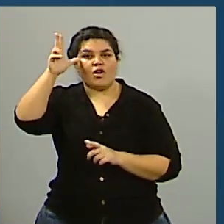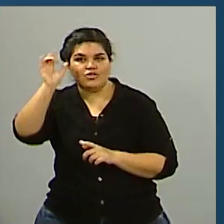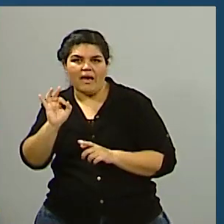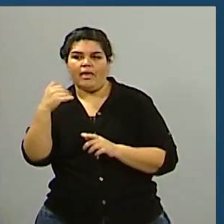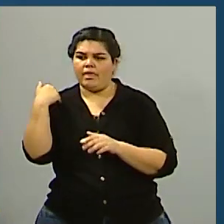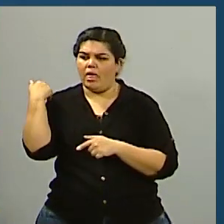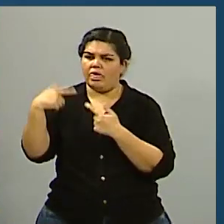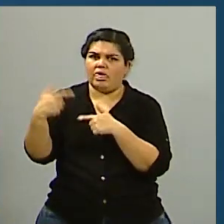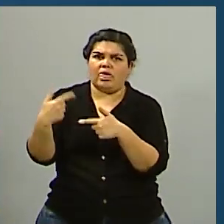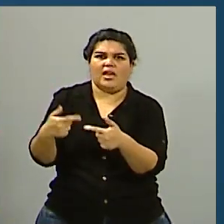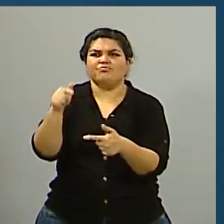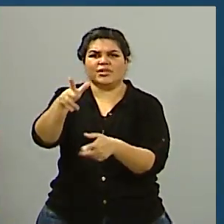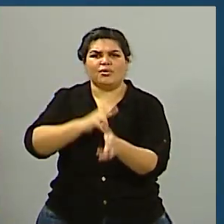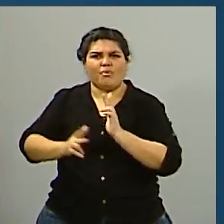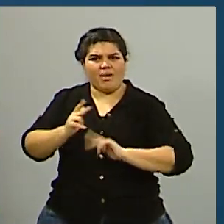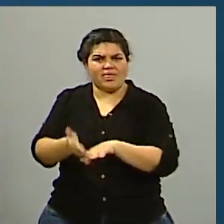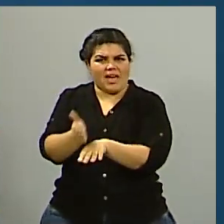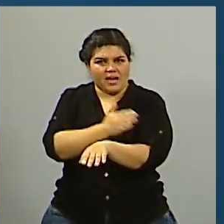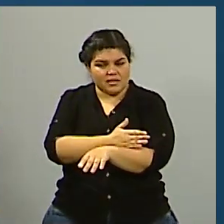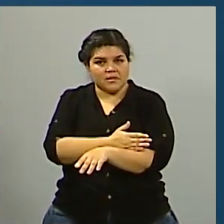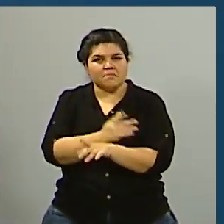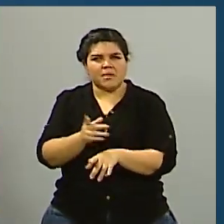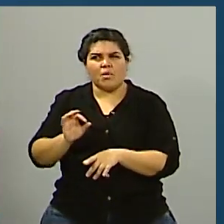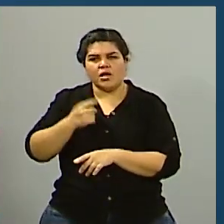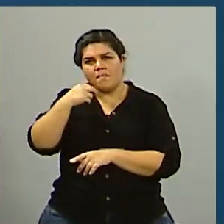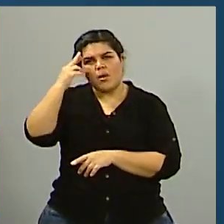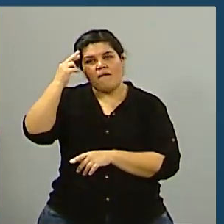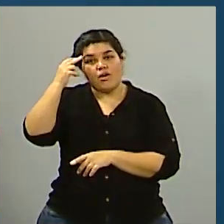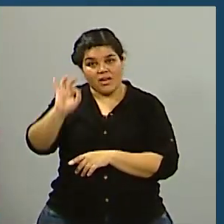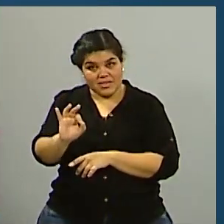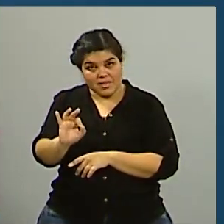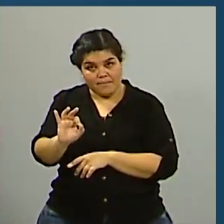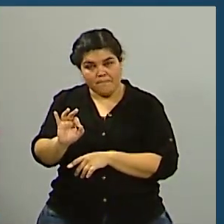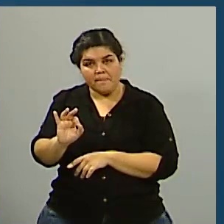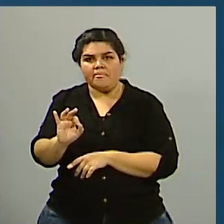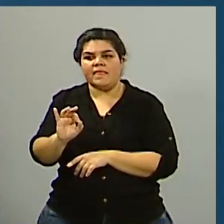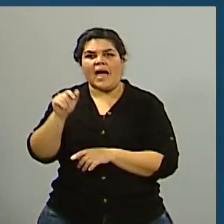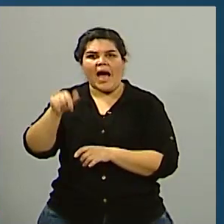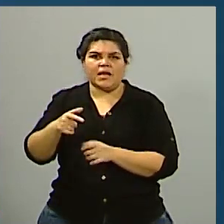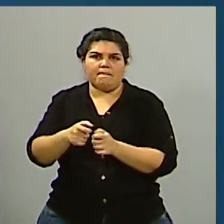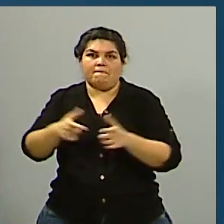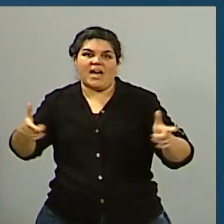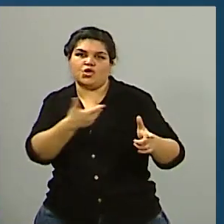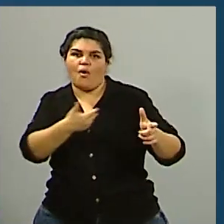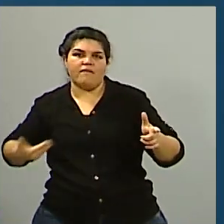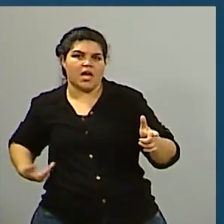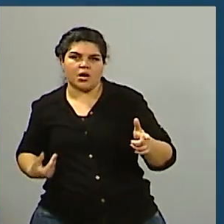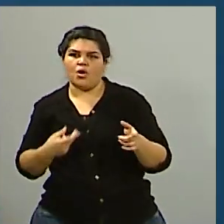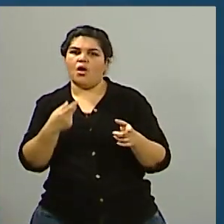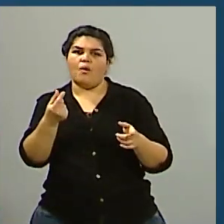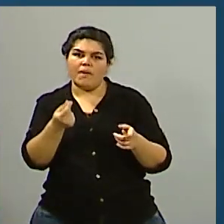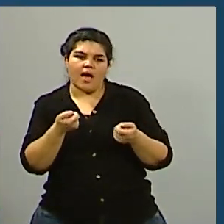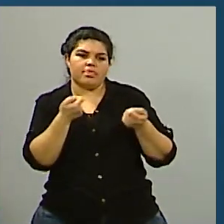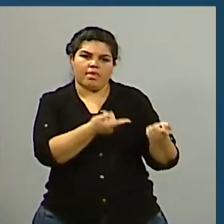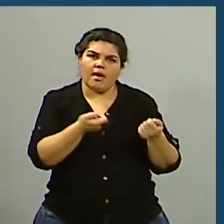antes de la década del 90, que fue incluso mayor el incremento de la asistencia por parte del Estado, era